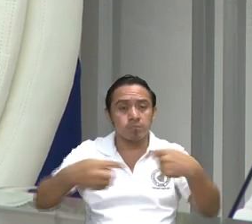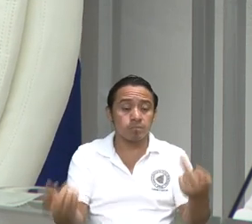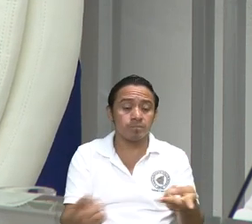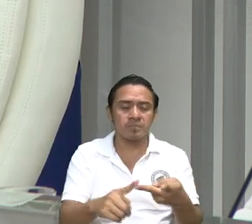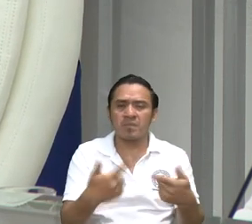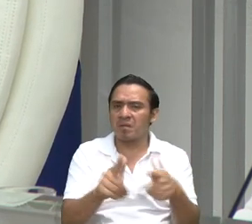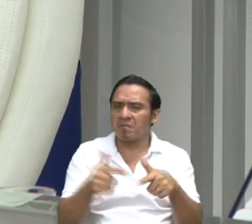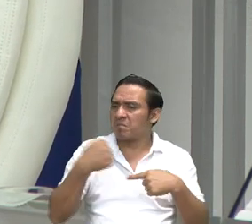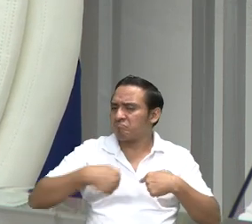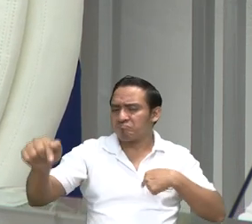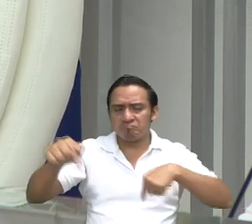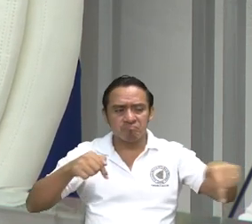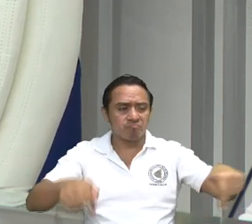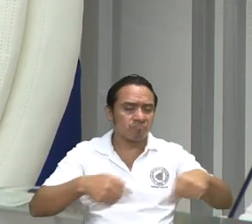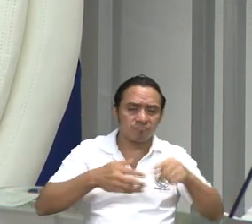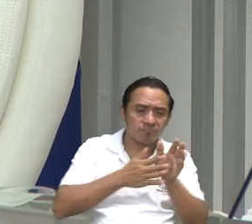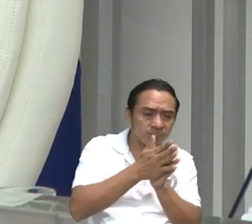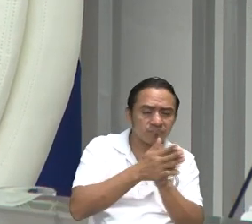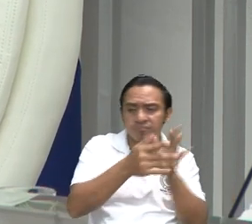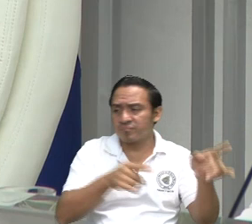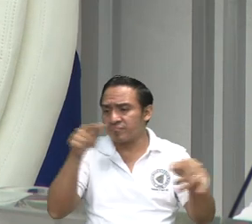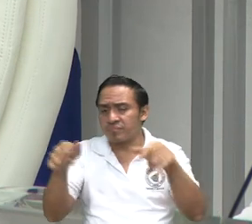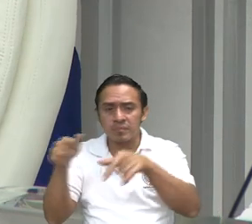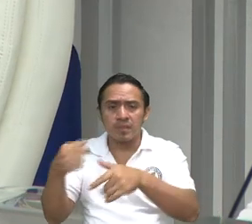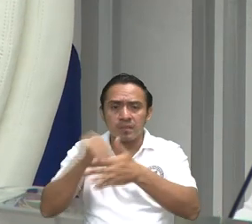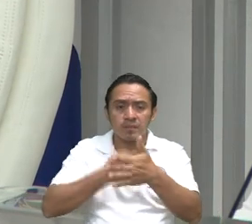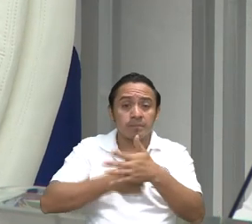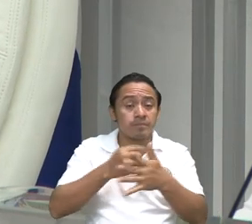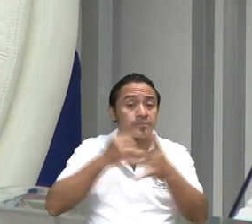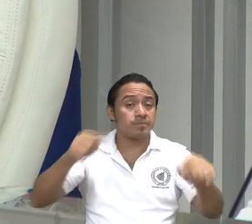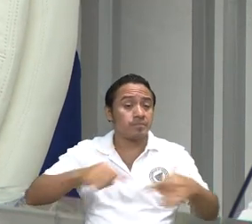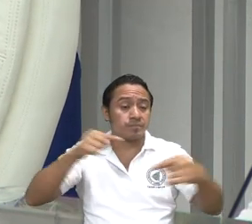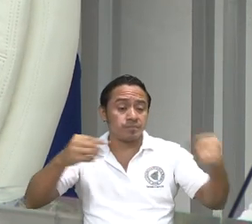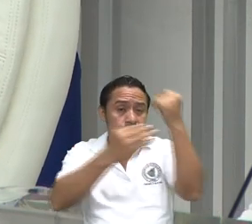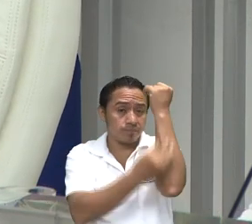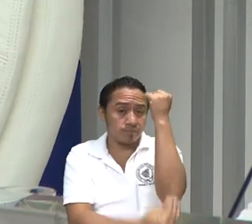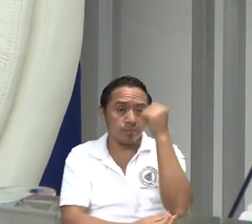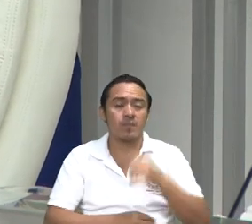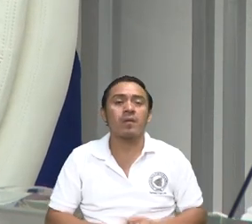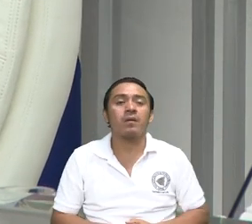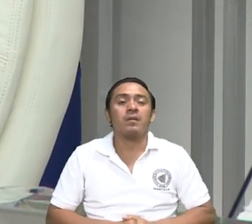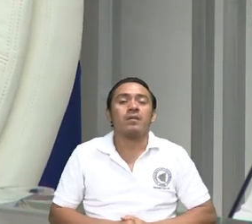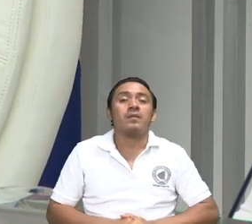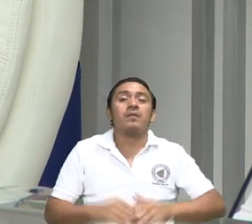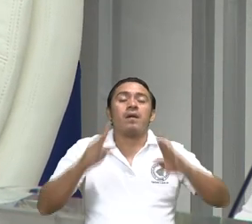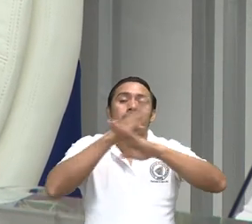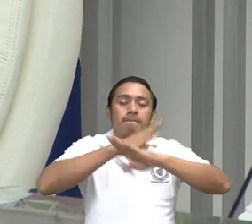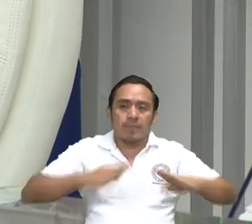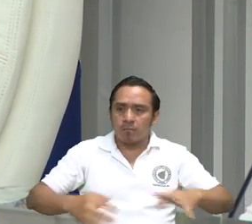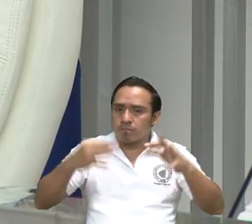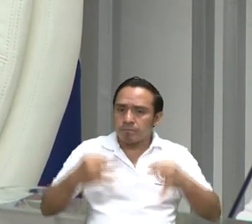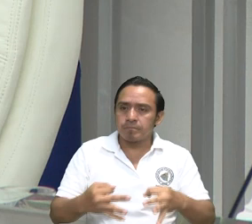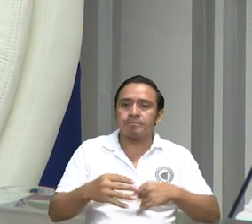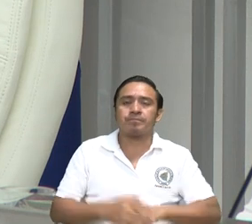nicaragüenses, la recreación y la lucha contra la pobreza. Lograr una paz duradera y